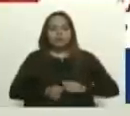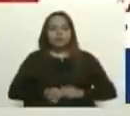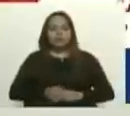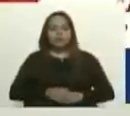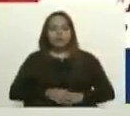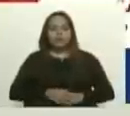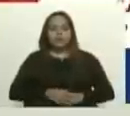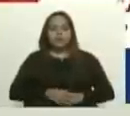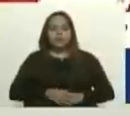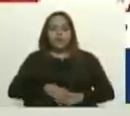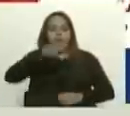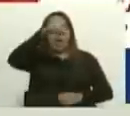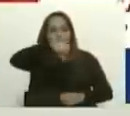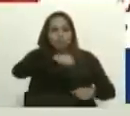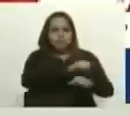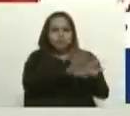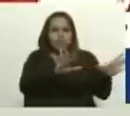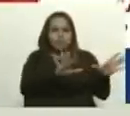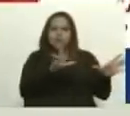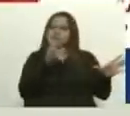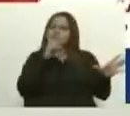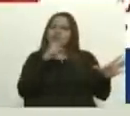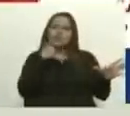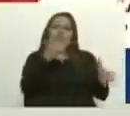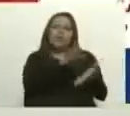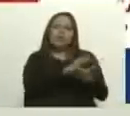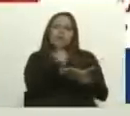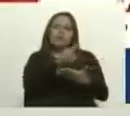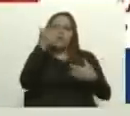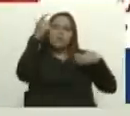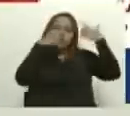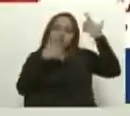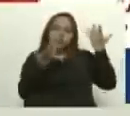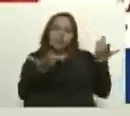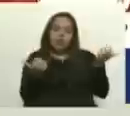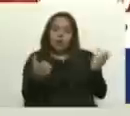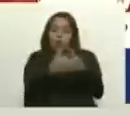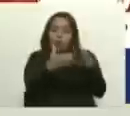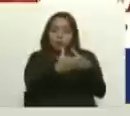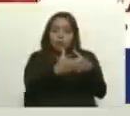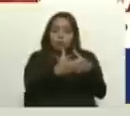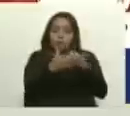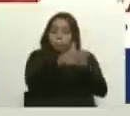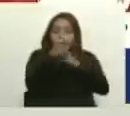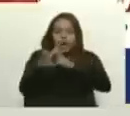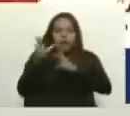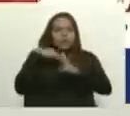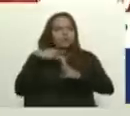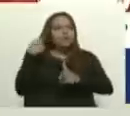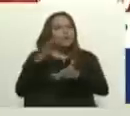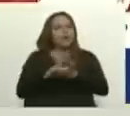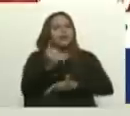las bombas no son solo matachavistas, las balas no son solo matachavistas.